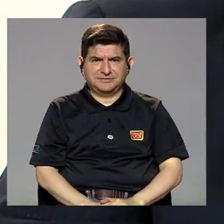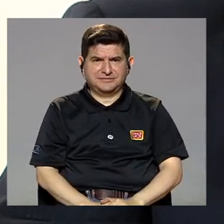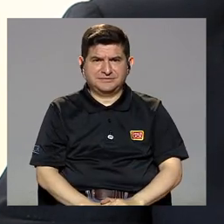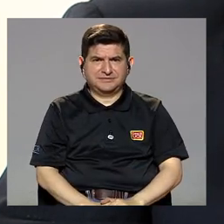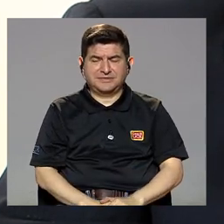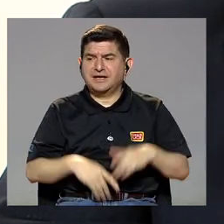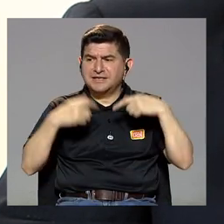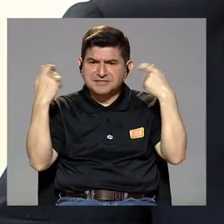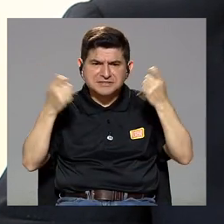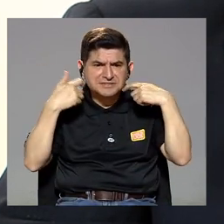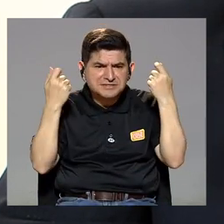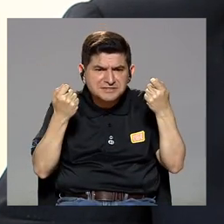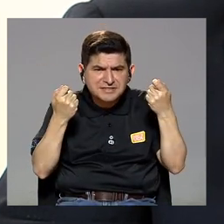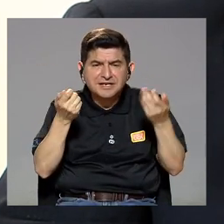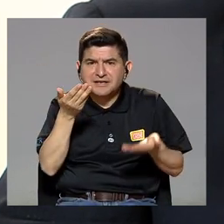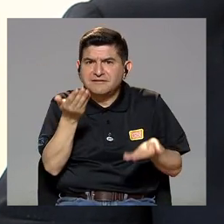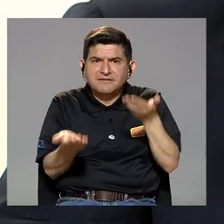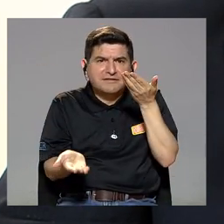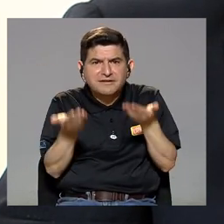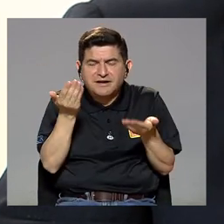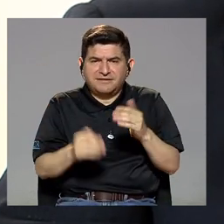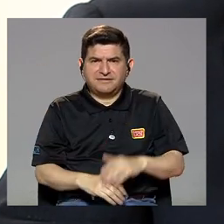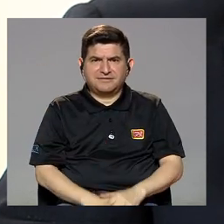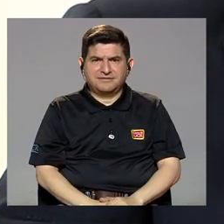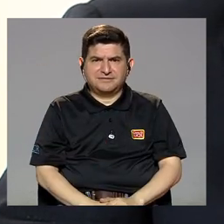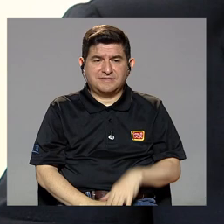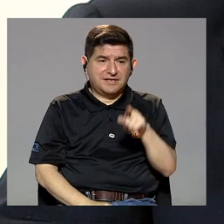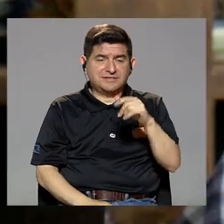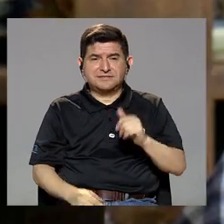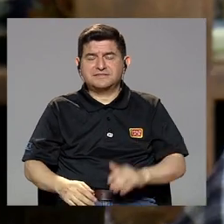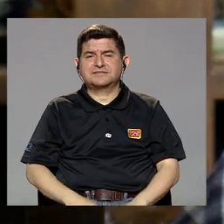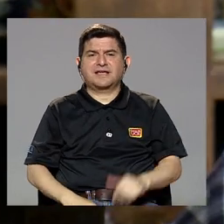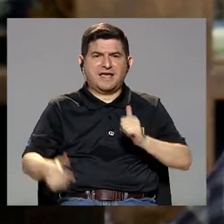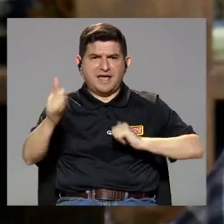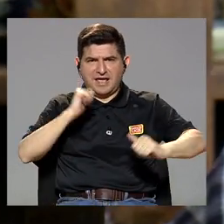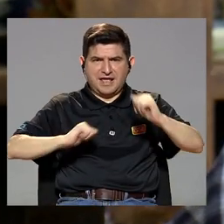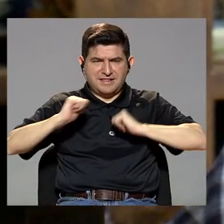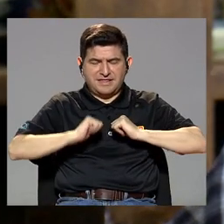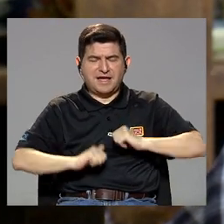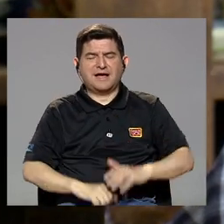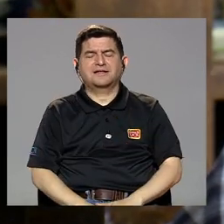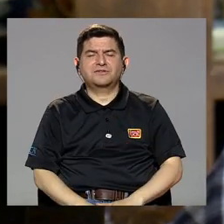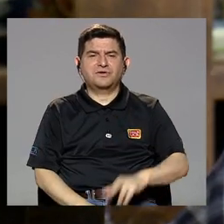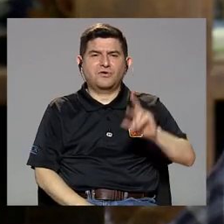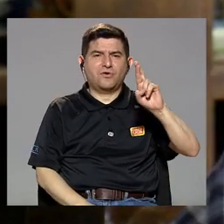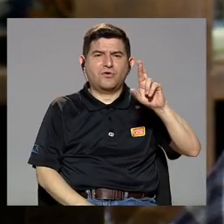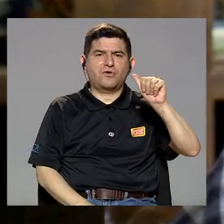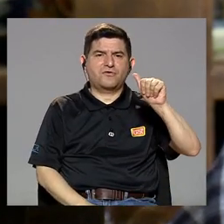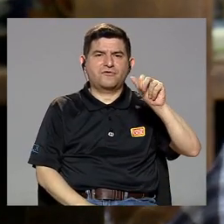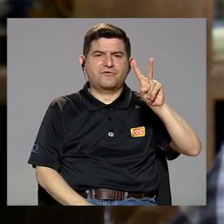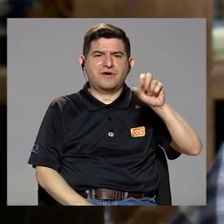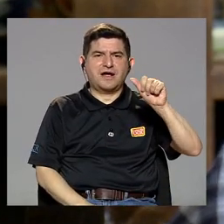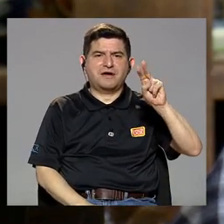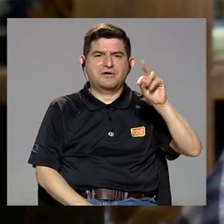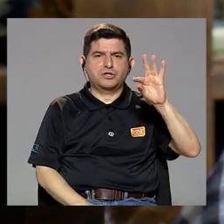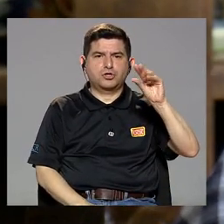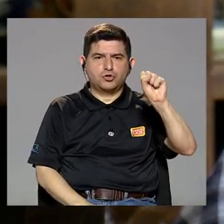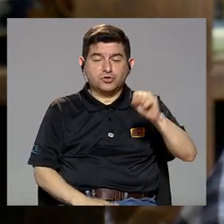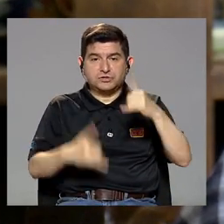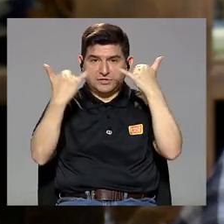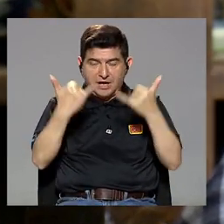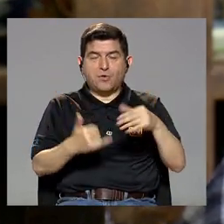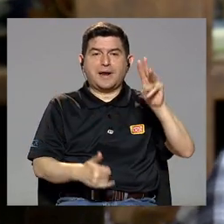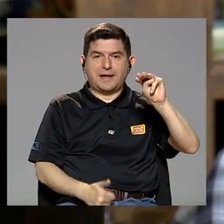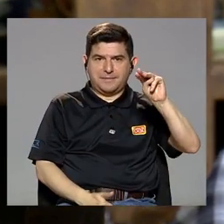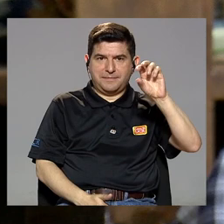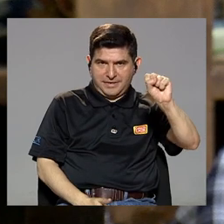celebrarlo al teatro entonces que ahora es mélico salazar si en el red en todos nosotros